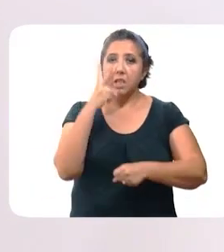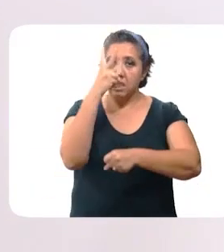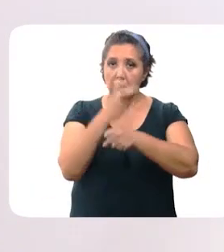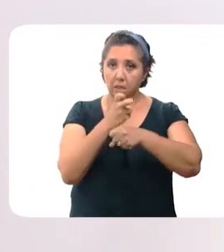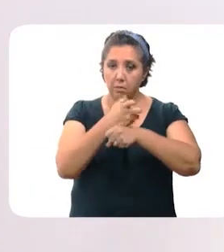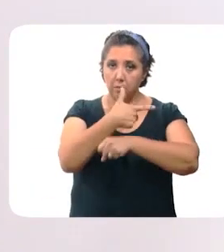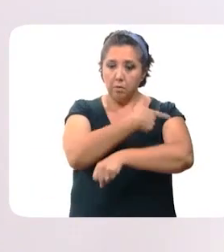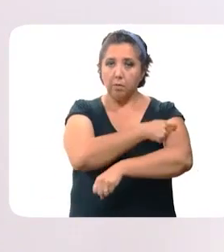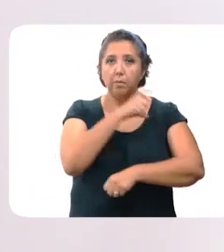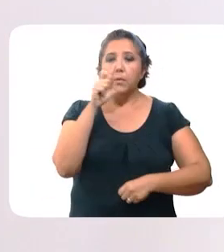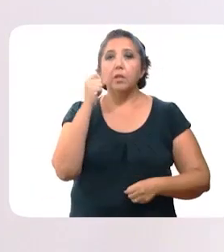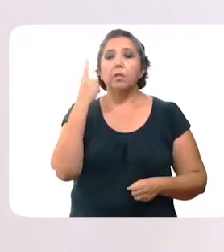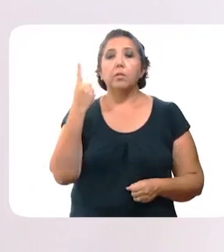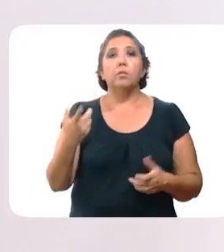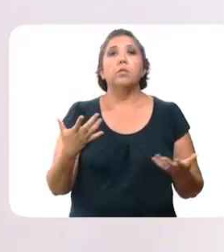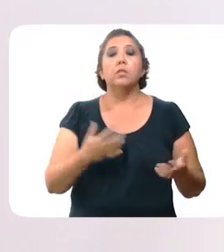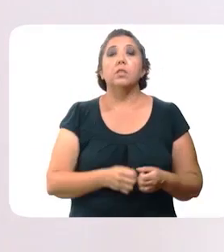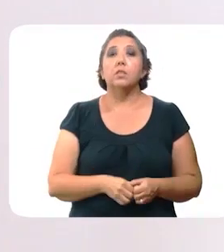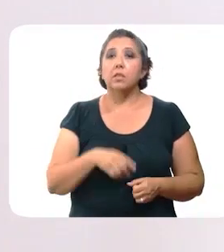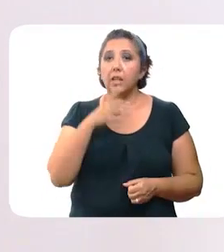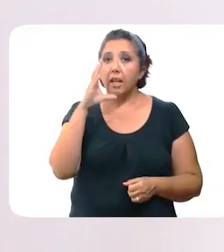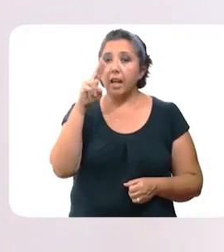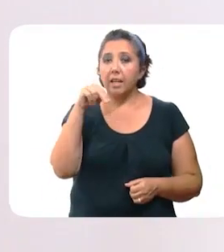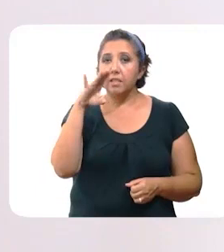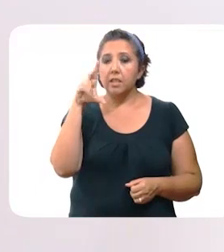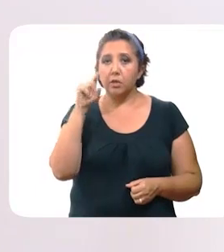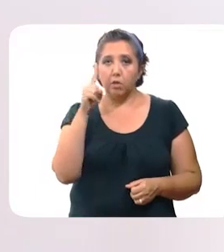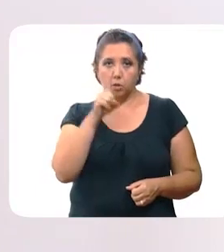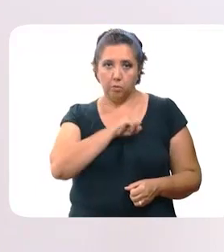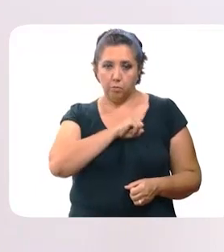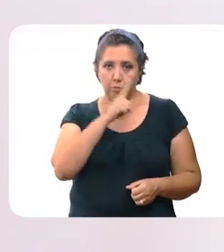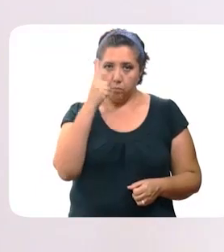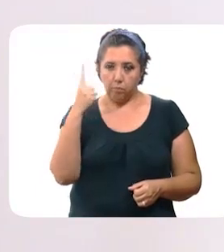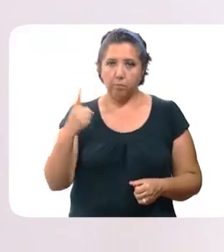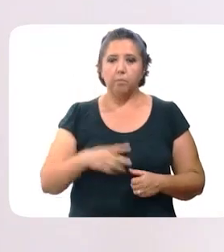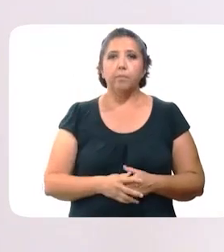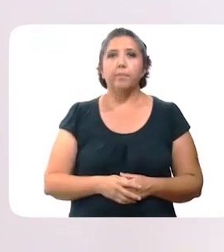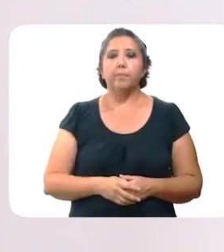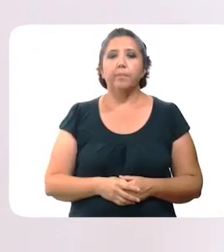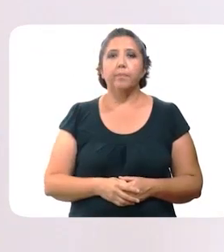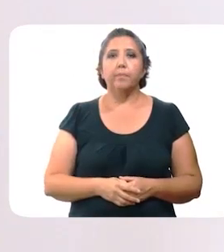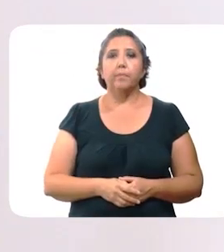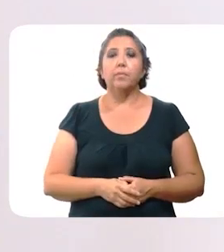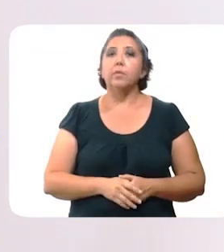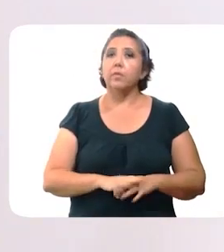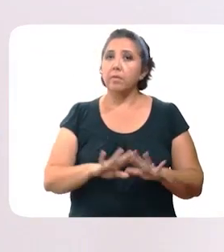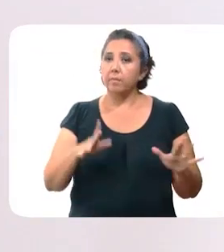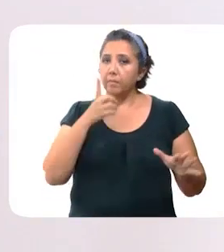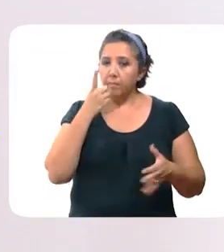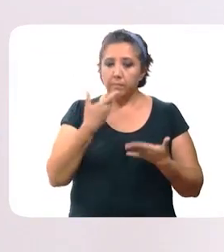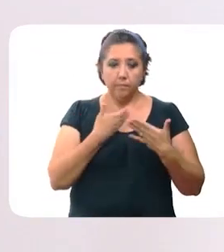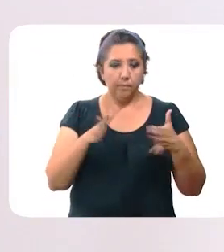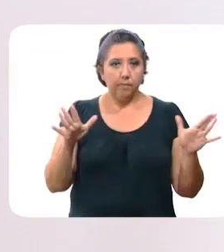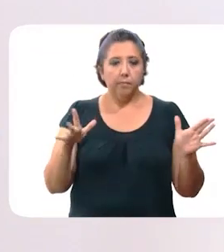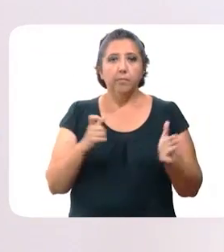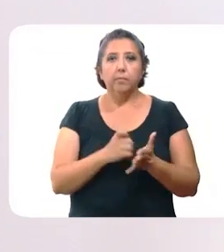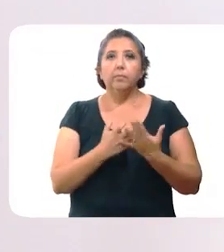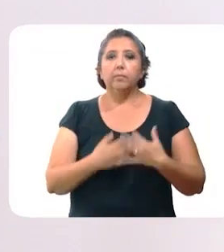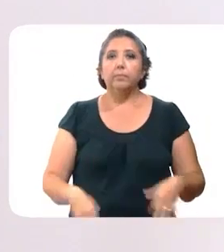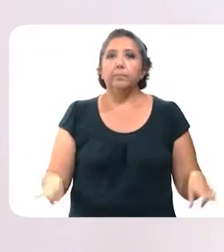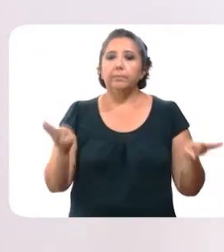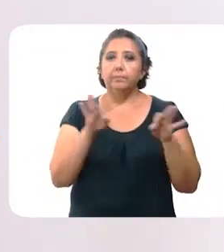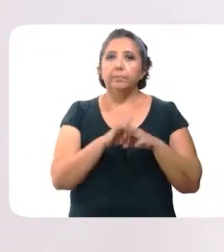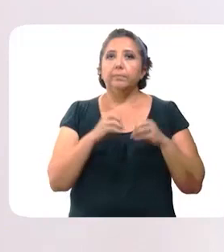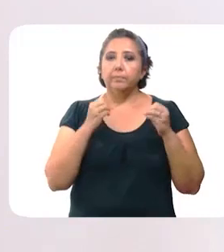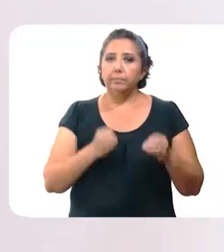segundas dosis y 21 donde se aplicó la vacuna CanSino de una sola dosis. Como se ha señalado en la reapertura económica, los datos